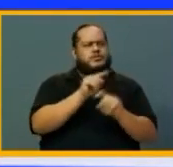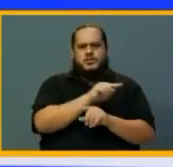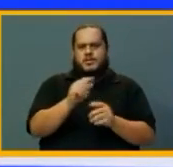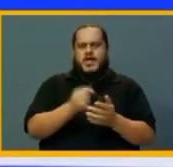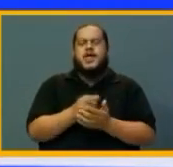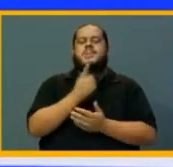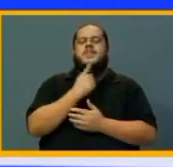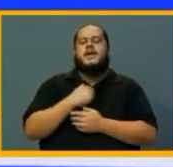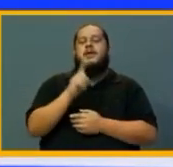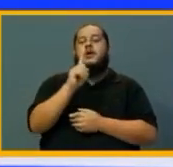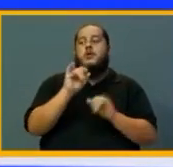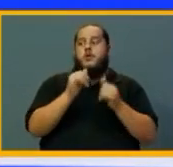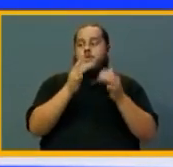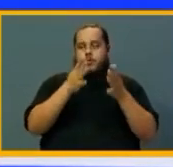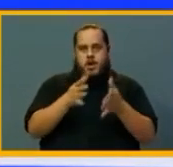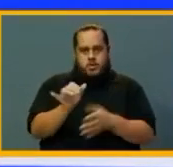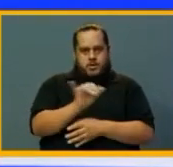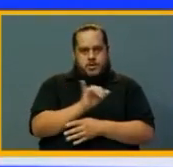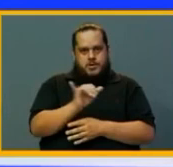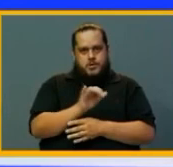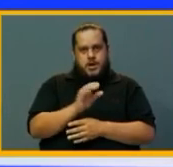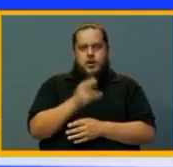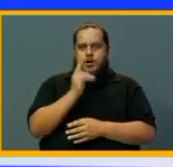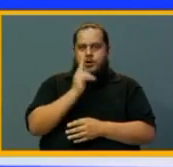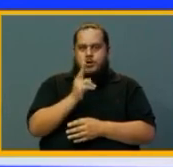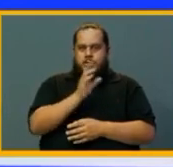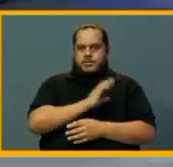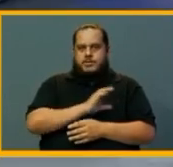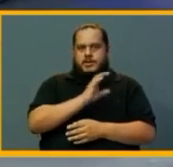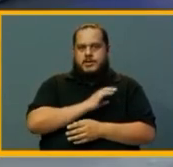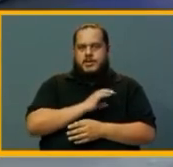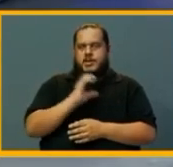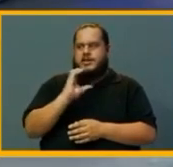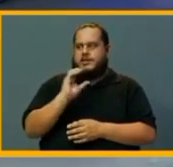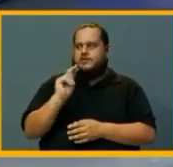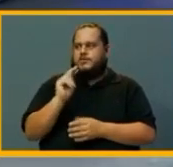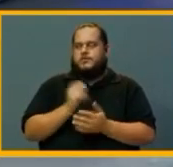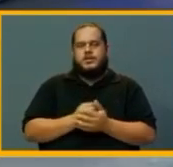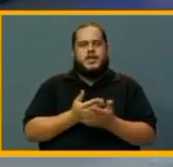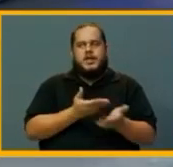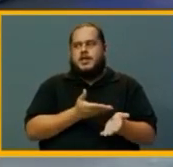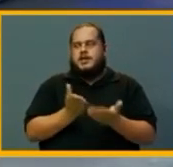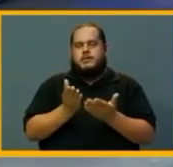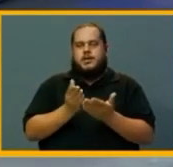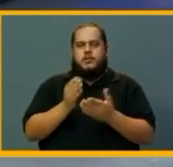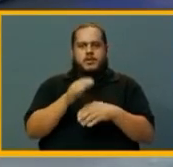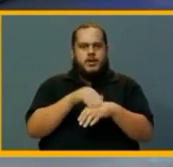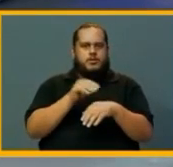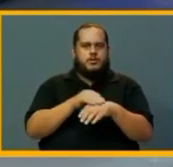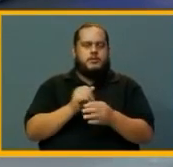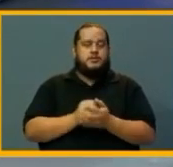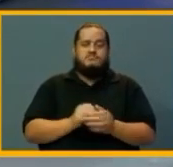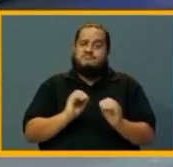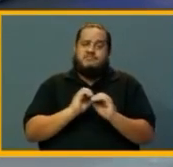un jugador igual o con las mismas características de Christopher Núñez que haya llevado en la convocatoria. Ninguno.